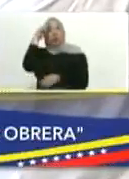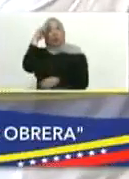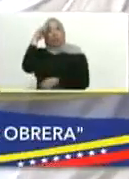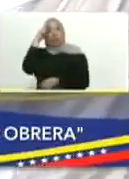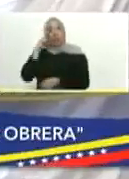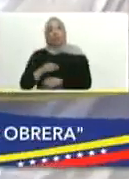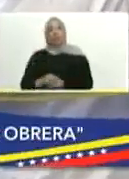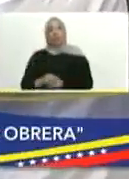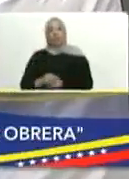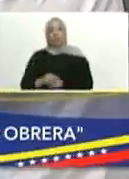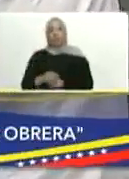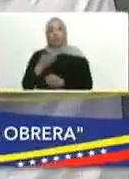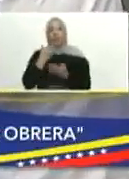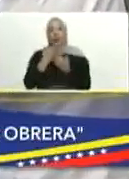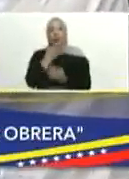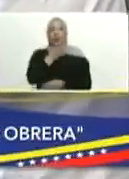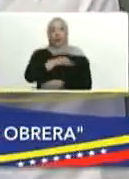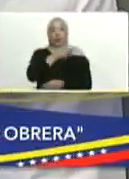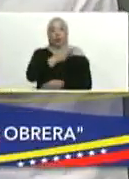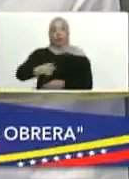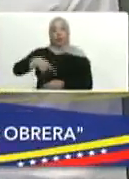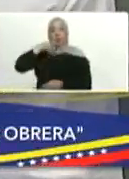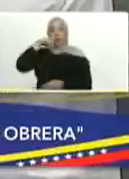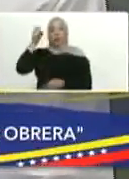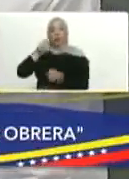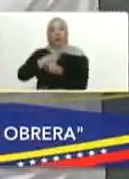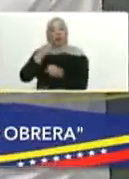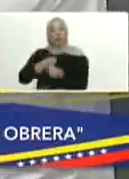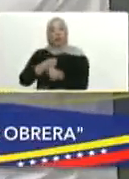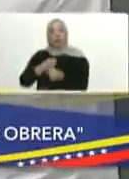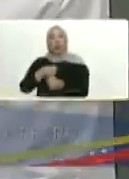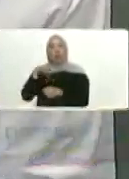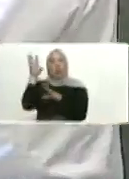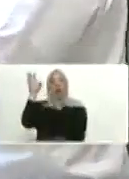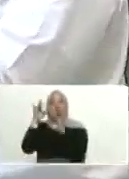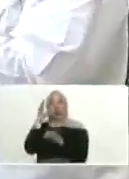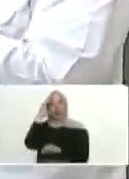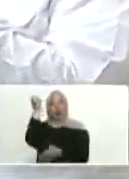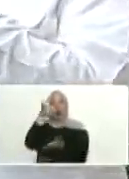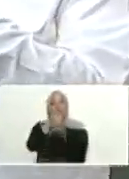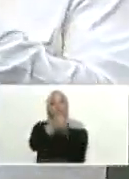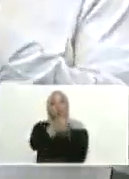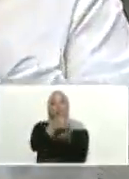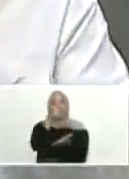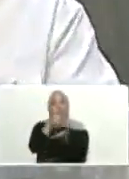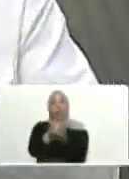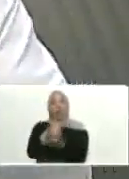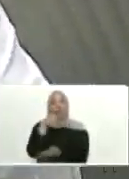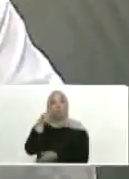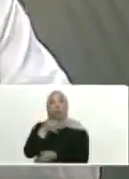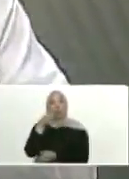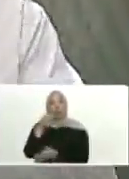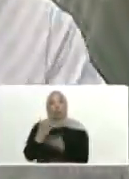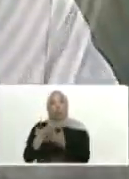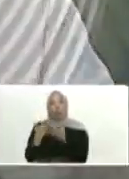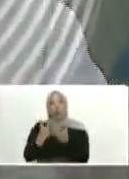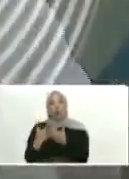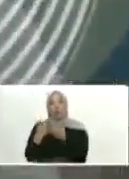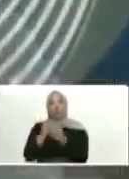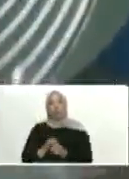Así lo haré señor presidente Obrera comprometida que Dios me lo bendiga pues Amén adelante Aquí continuamos astudillo